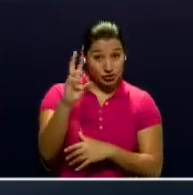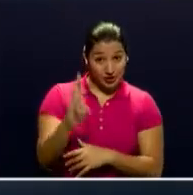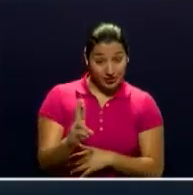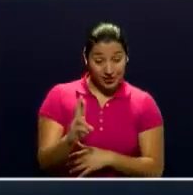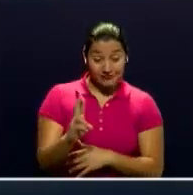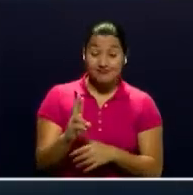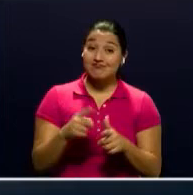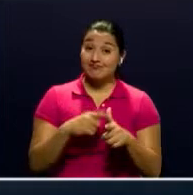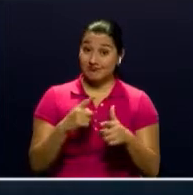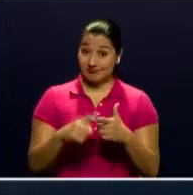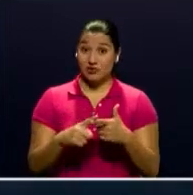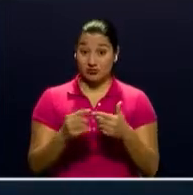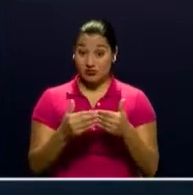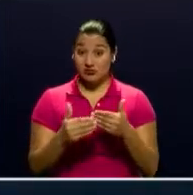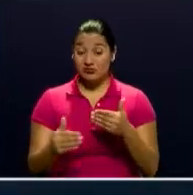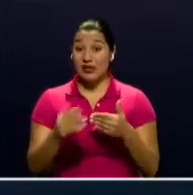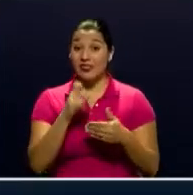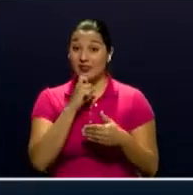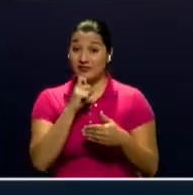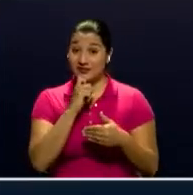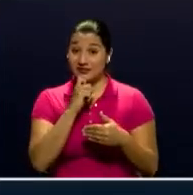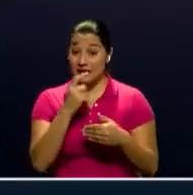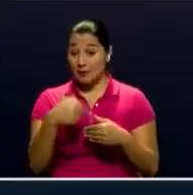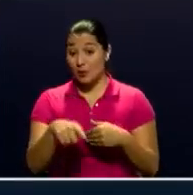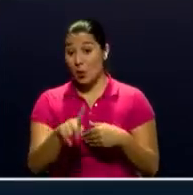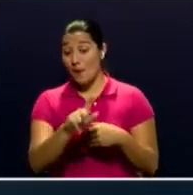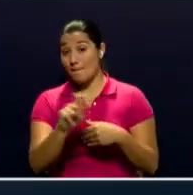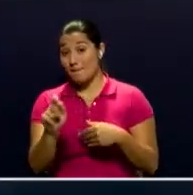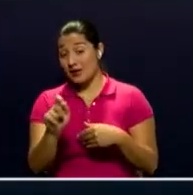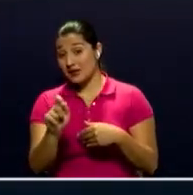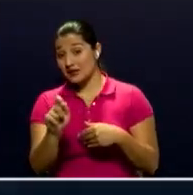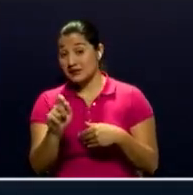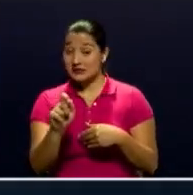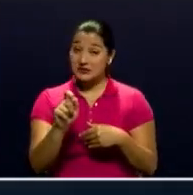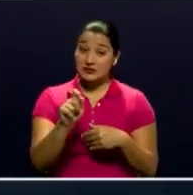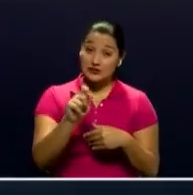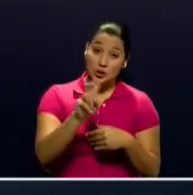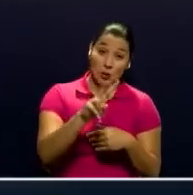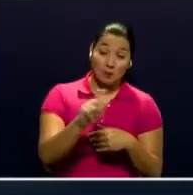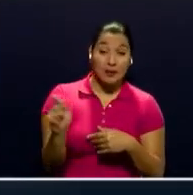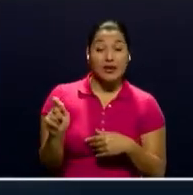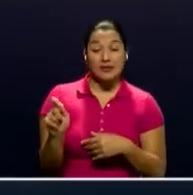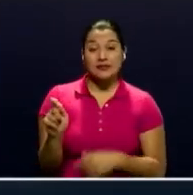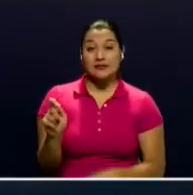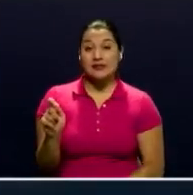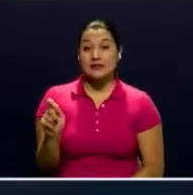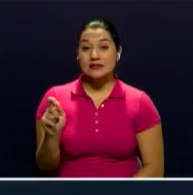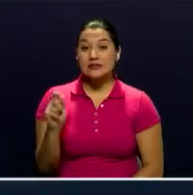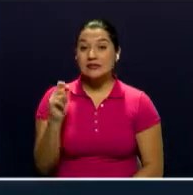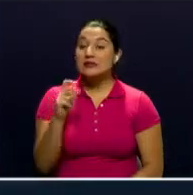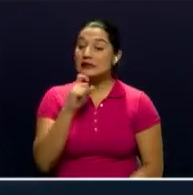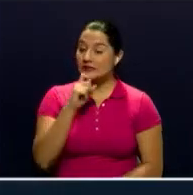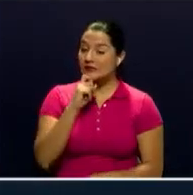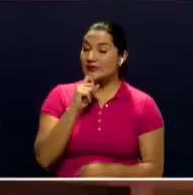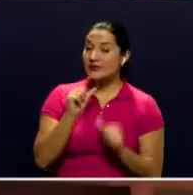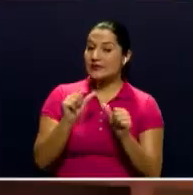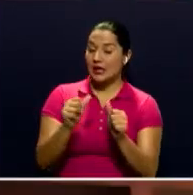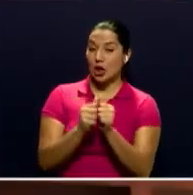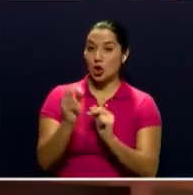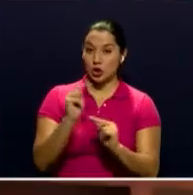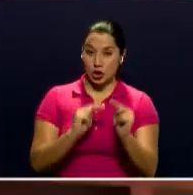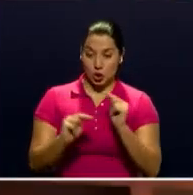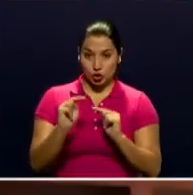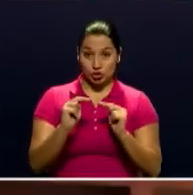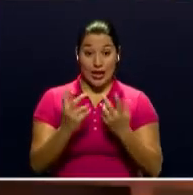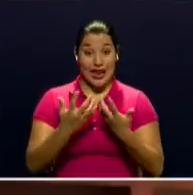ser difícil dentro de un mes, 2 meses, poder sobrellevar un negocio. Las empresas